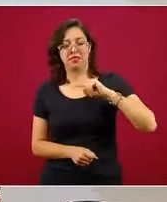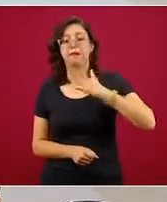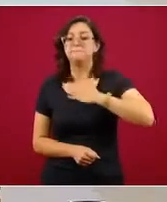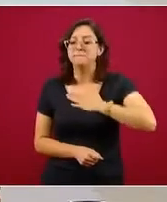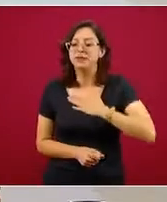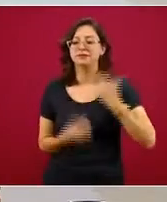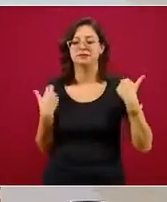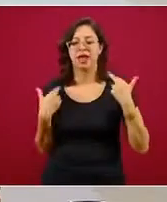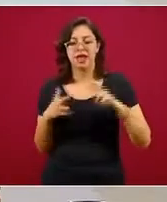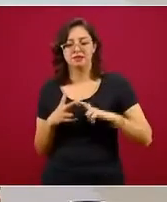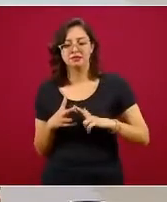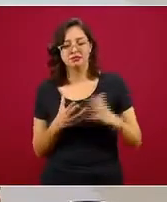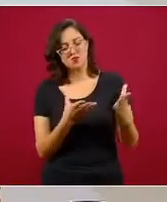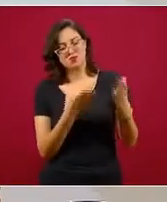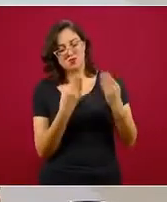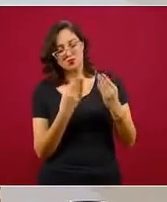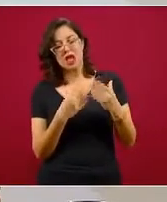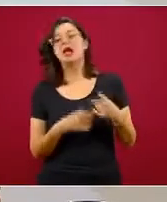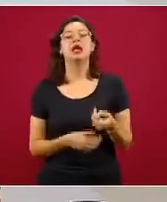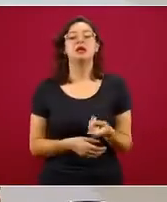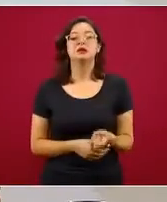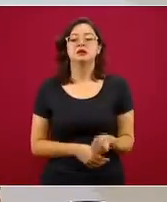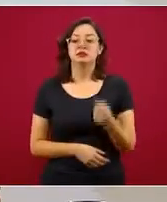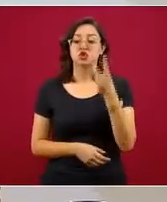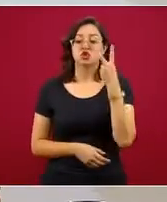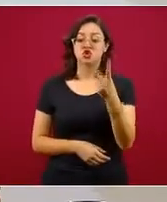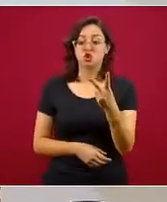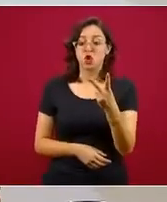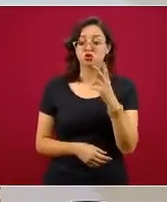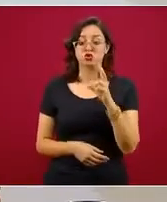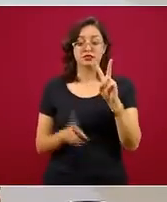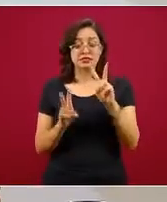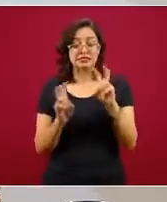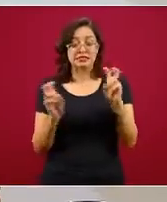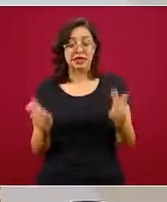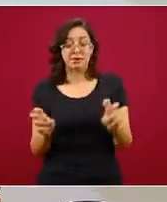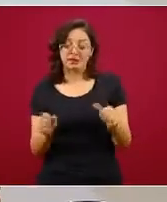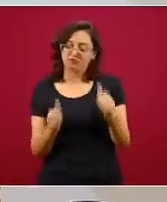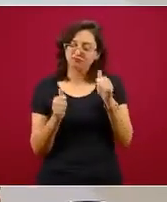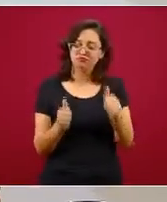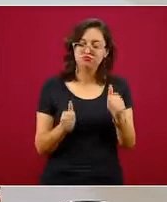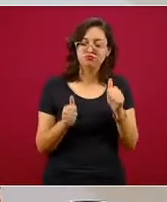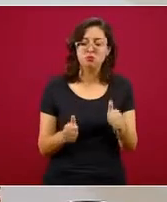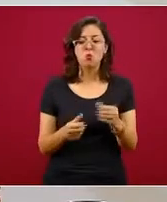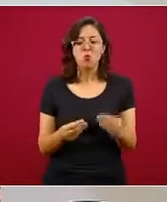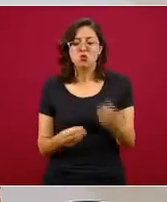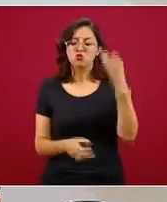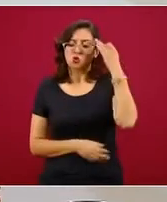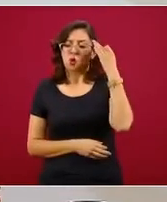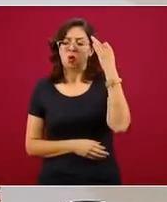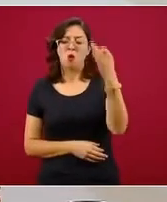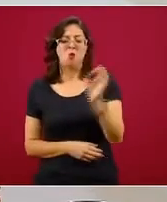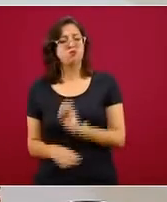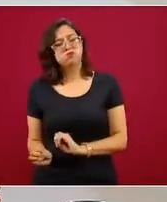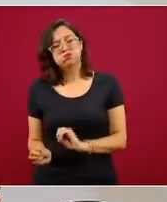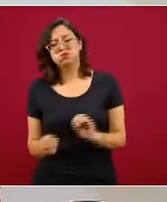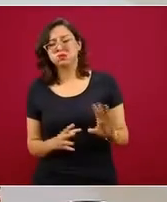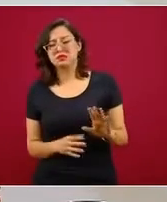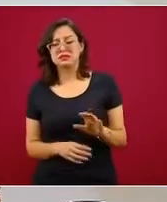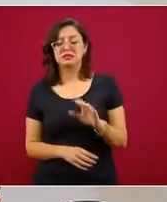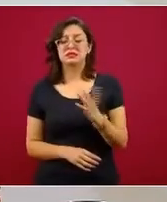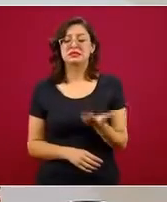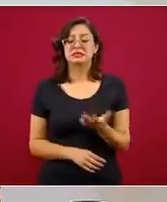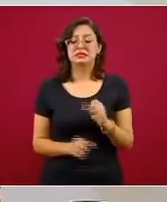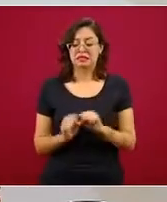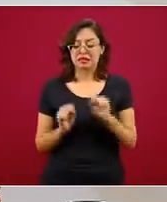muy enfático en que no descuidemos dos aspectos que han estado largamente abandonados por el Sistema Nacional de